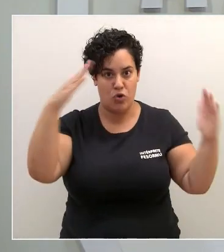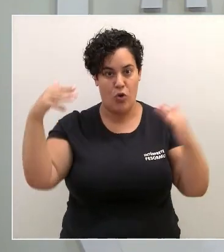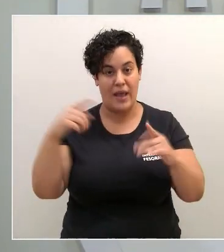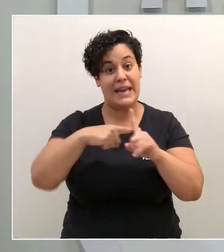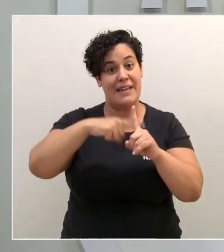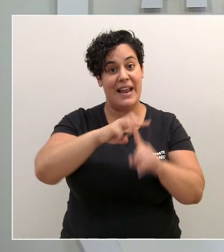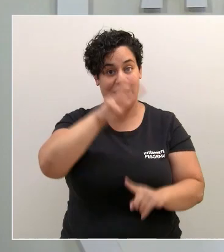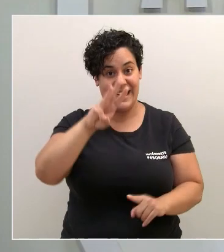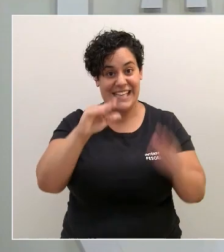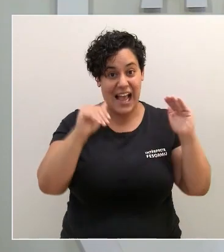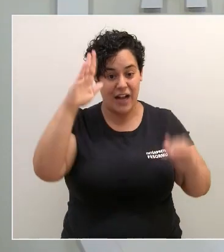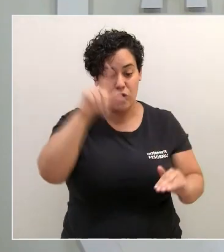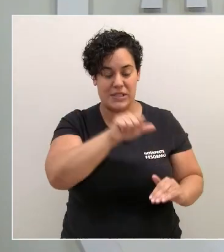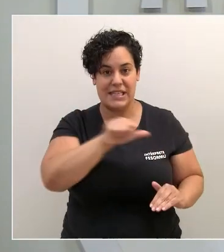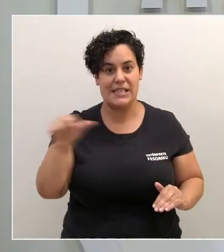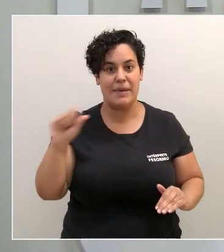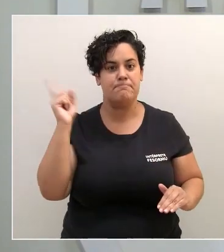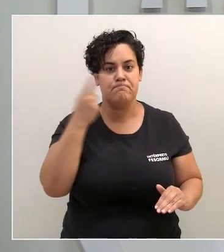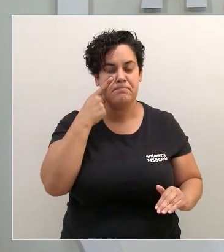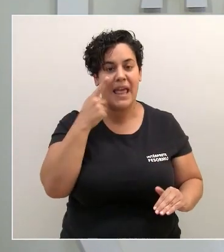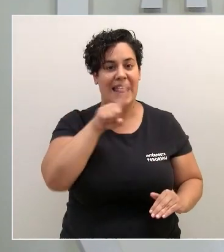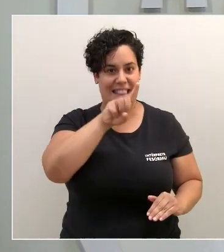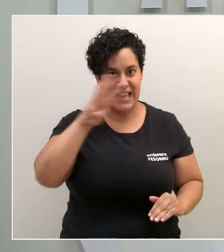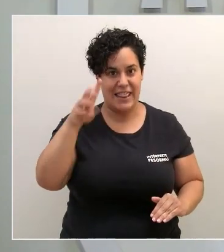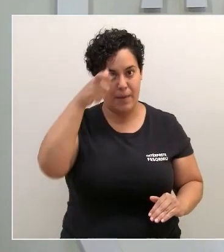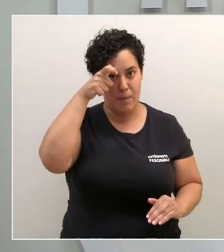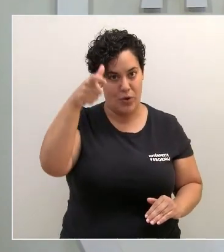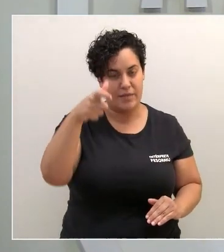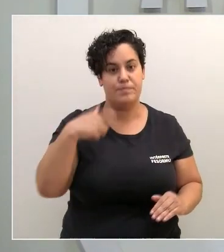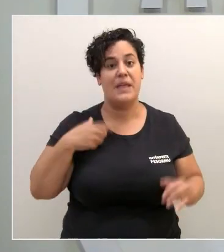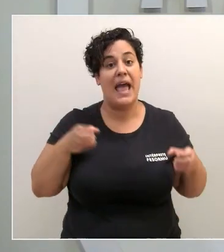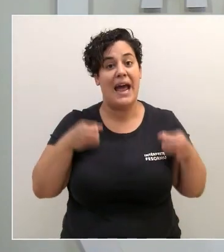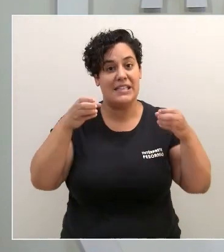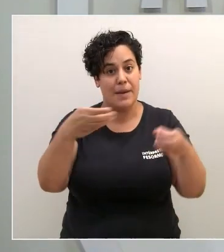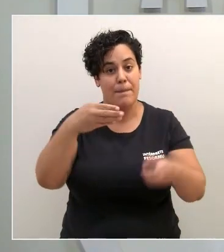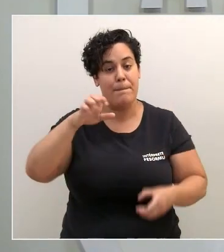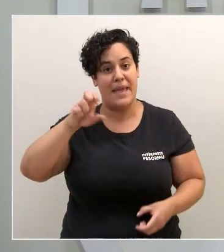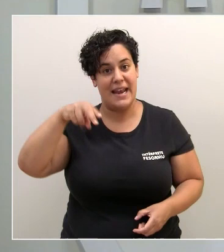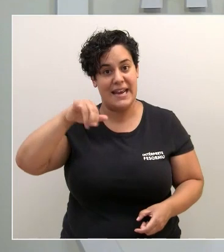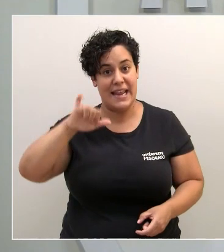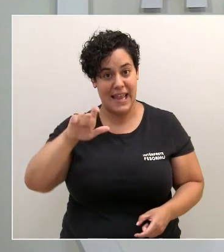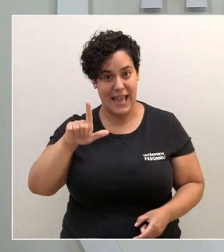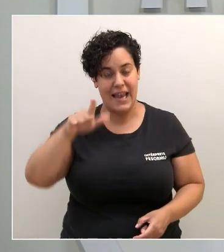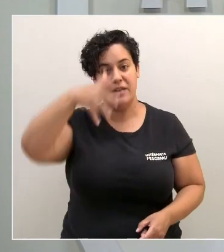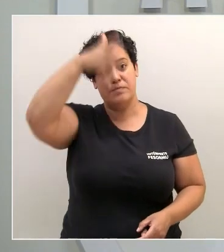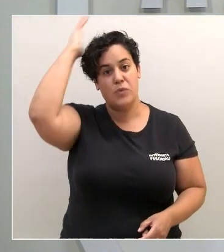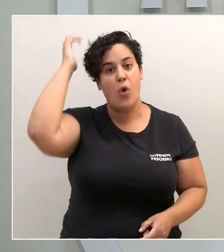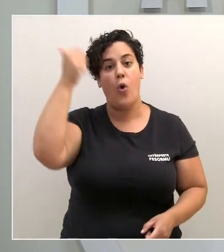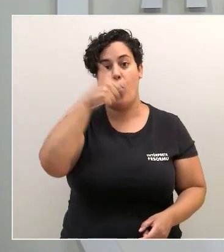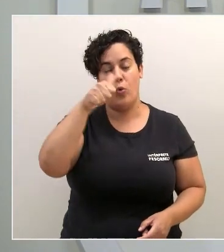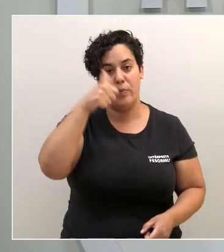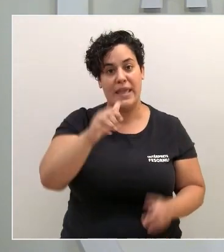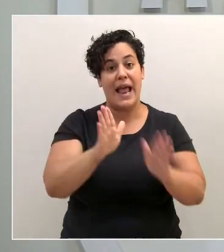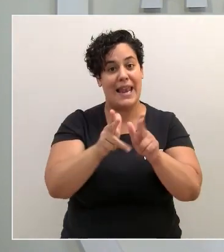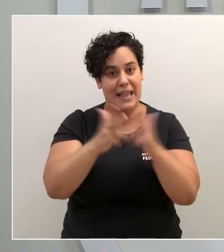3 alto, esta semana encontramos 13 municipios: Archena, Beniel, Cartagena, Jumilla,